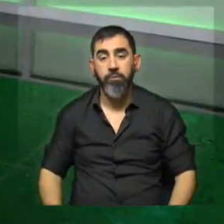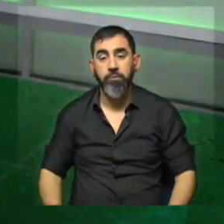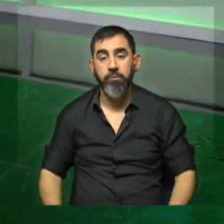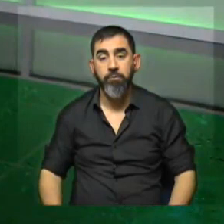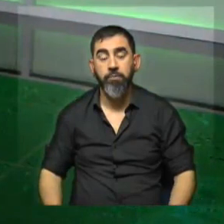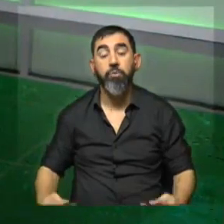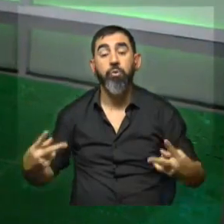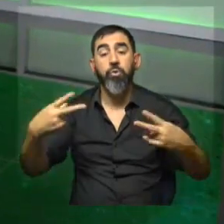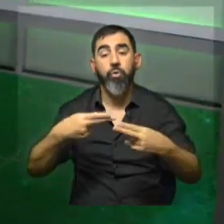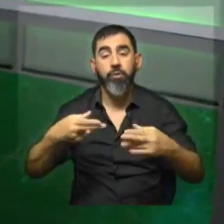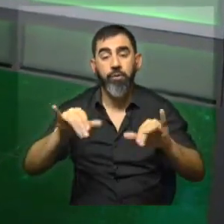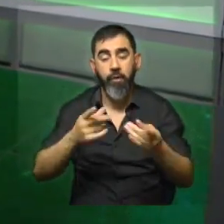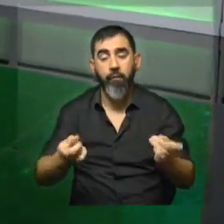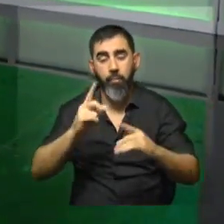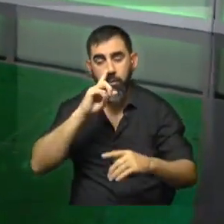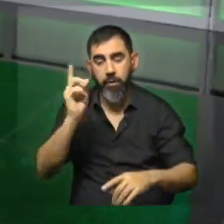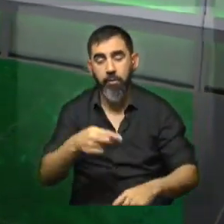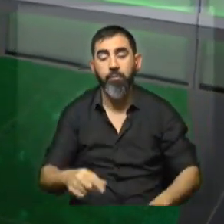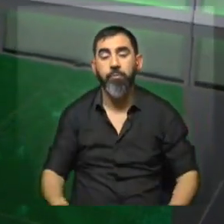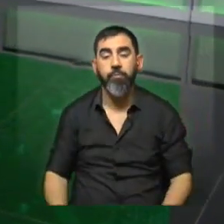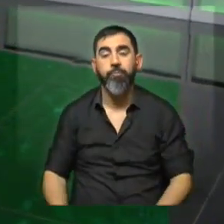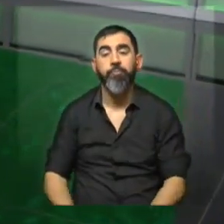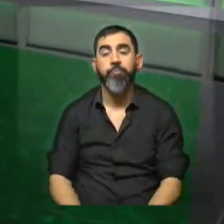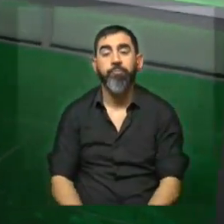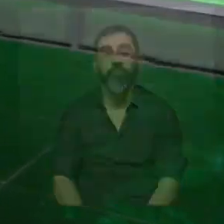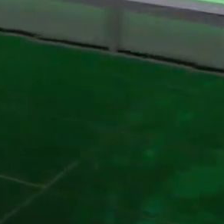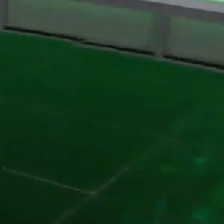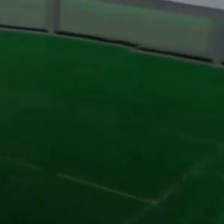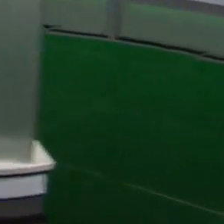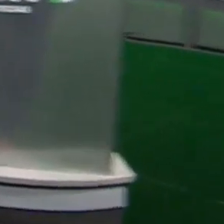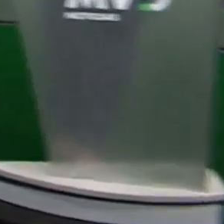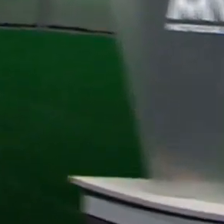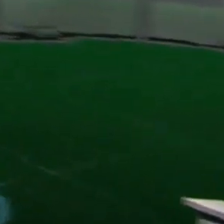Ahora es momento de hacer una pausa que va a ser muy breve. Volvemos enseguida.